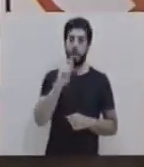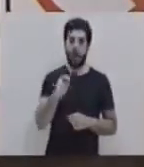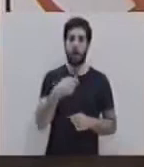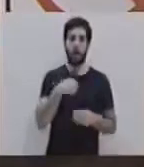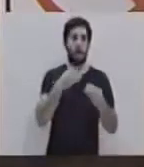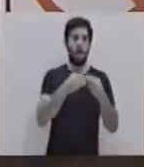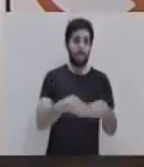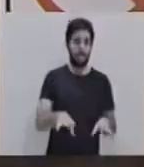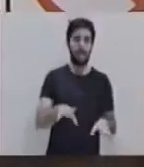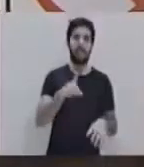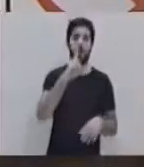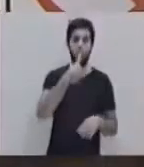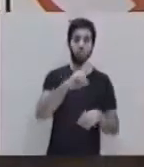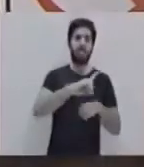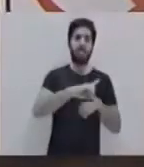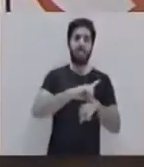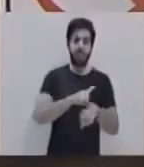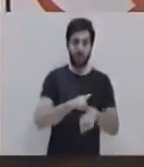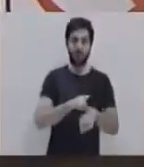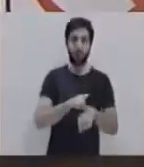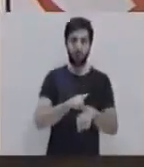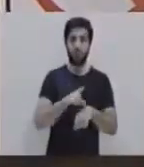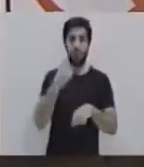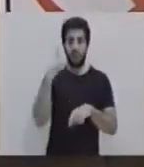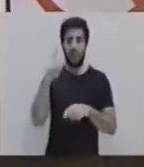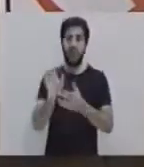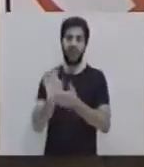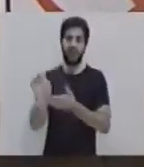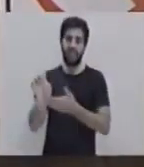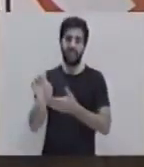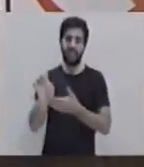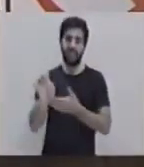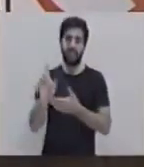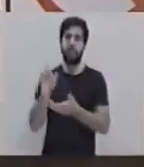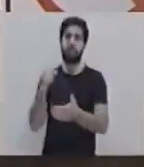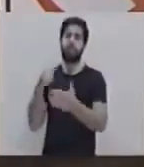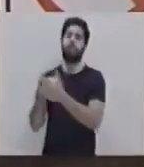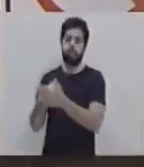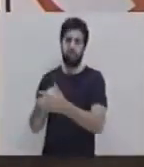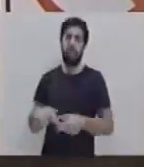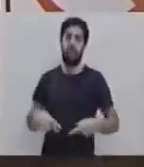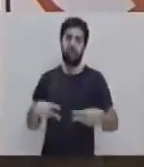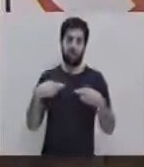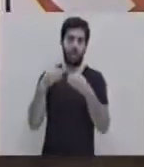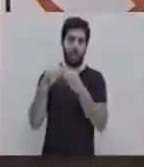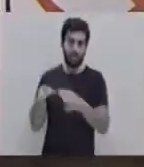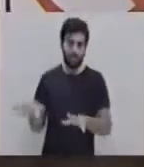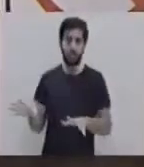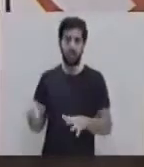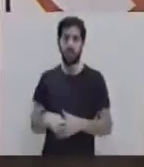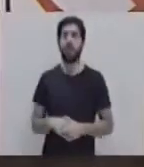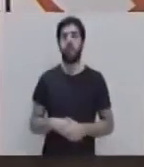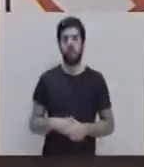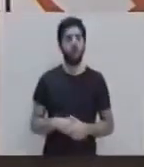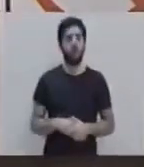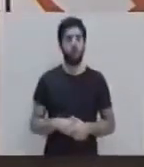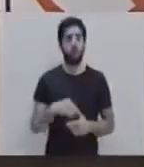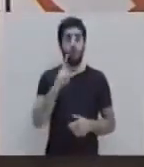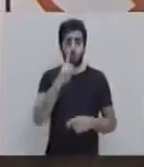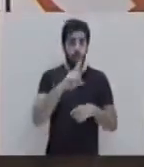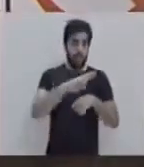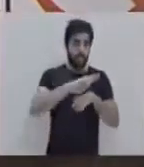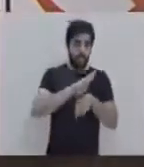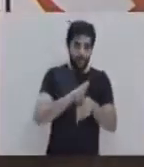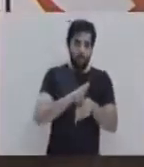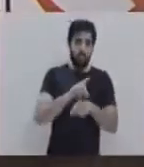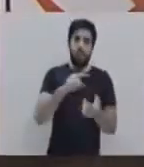que es preferible perder un segundo de vida que la vida en un segundo, y en los hechos de tránsito eso es 100% certero, ¿verdad? Un segundo puede marcar la